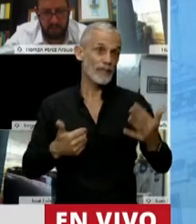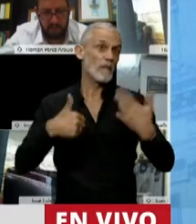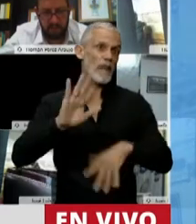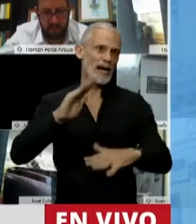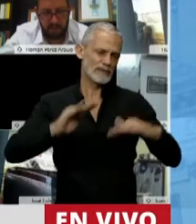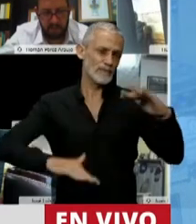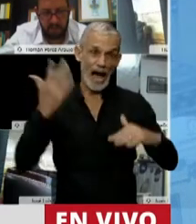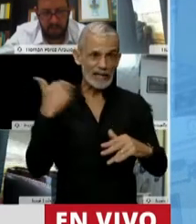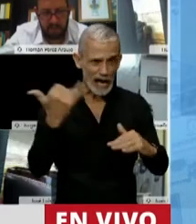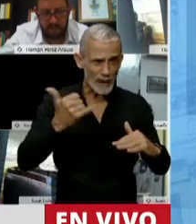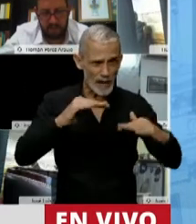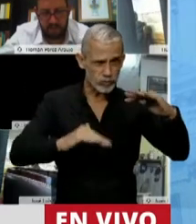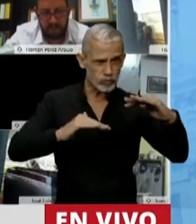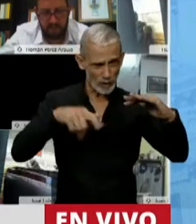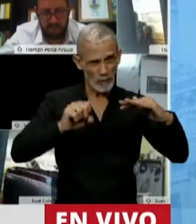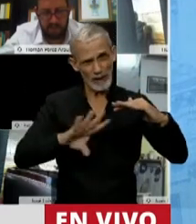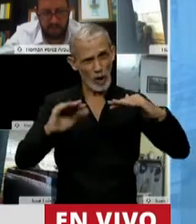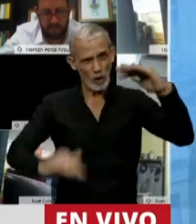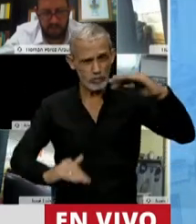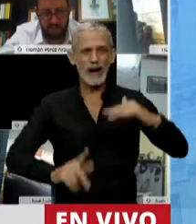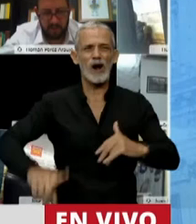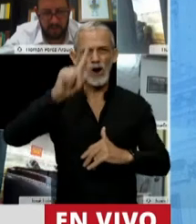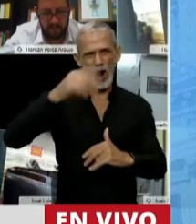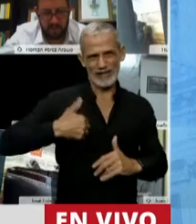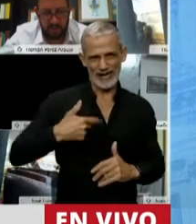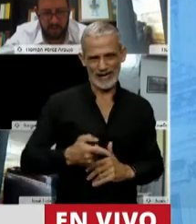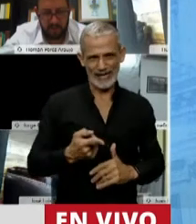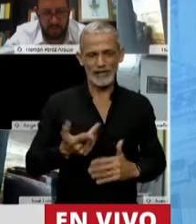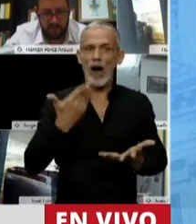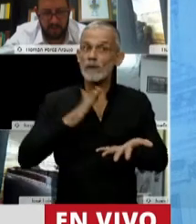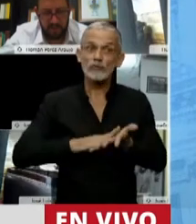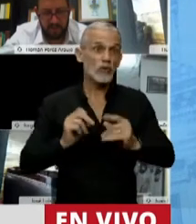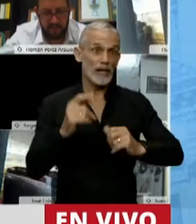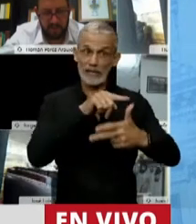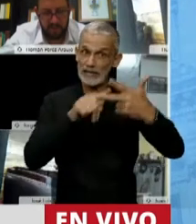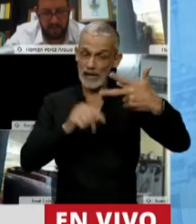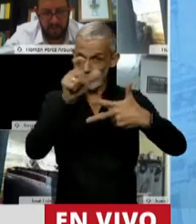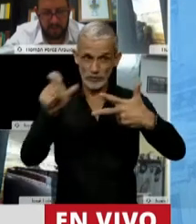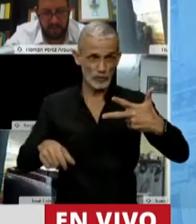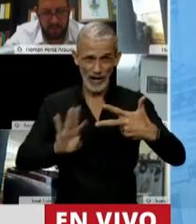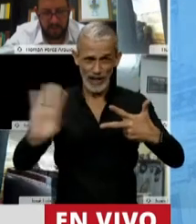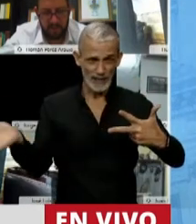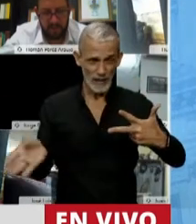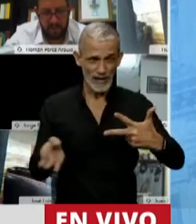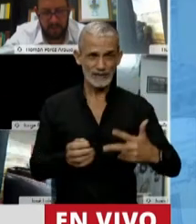todavía de la que ya estábamos viviendo en la zona norte y estoy hablando solamente de tres personas